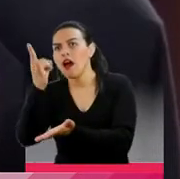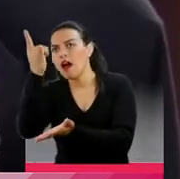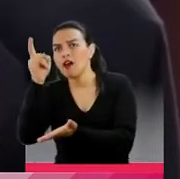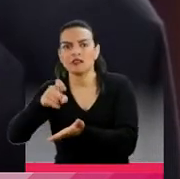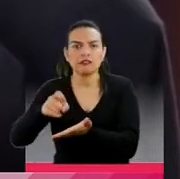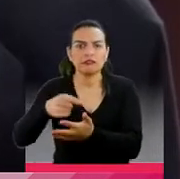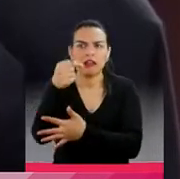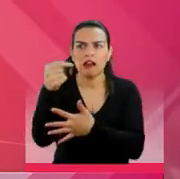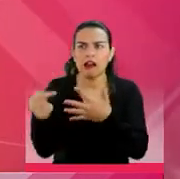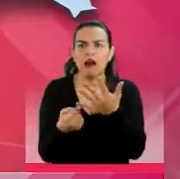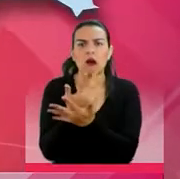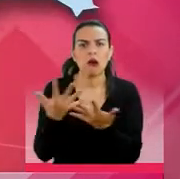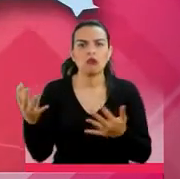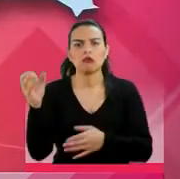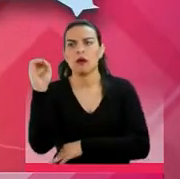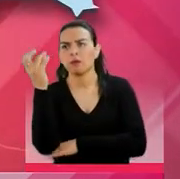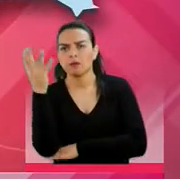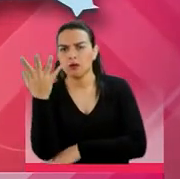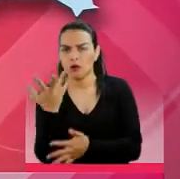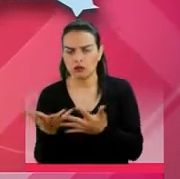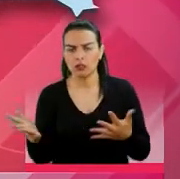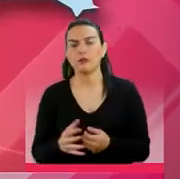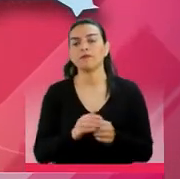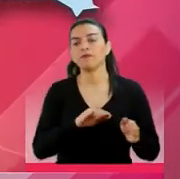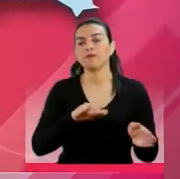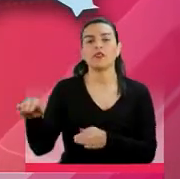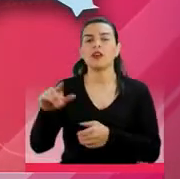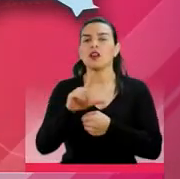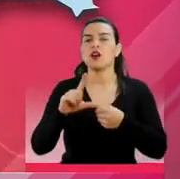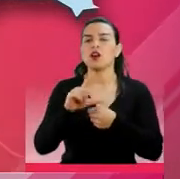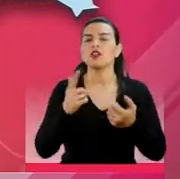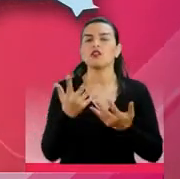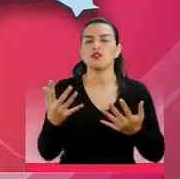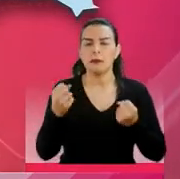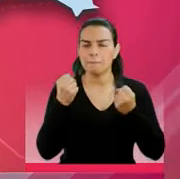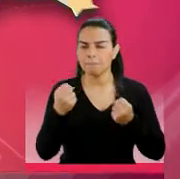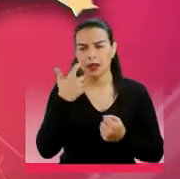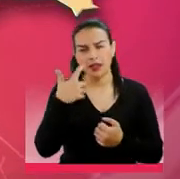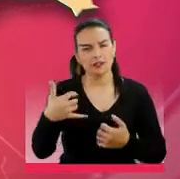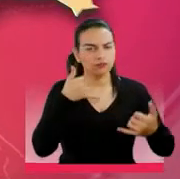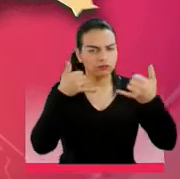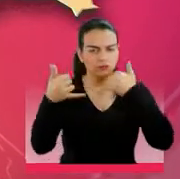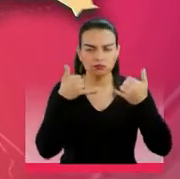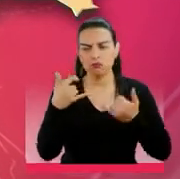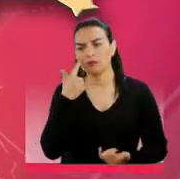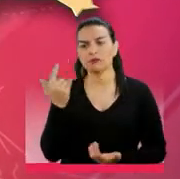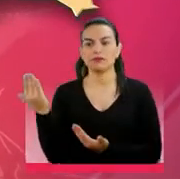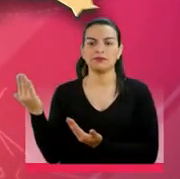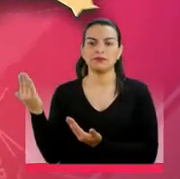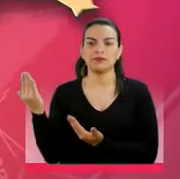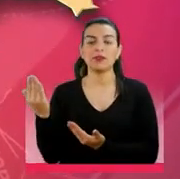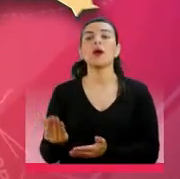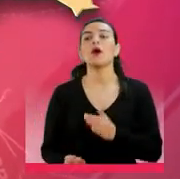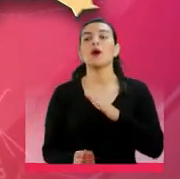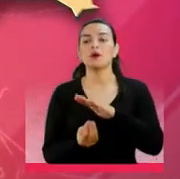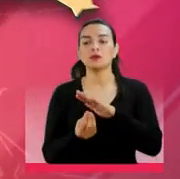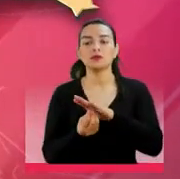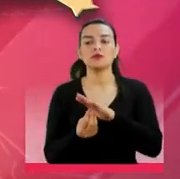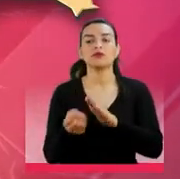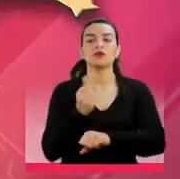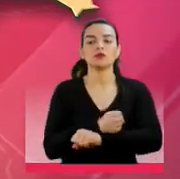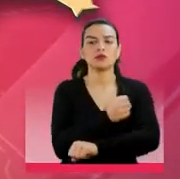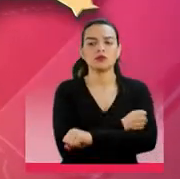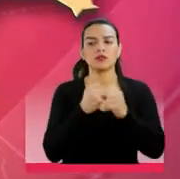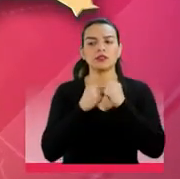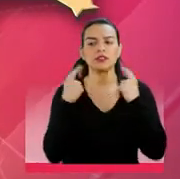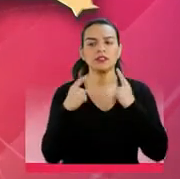de ambulancia, etcétera. Las localidades desde donde se realiza la mayoría de las consultas son Usaquén, Ciudad Bolívar, Suba, Kennedy, Engativá, San